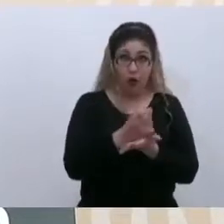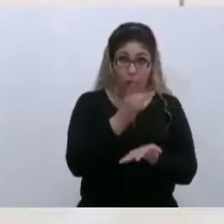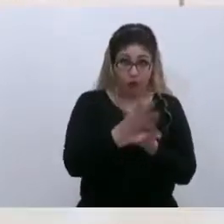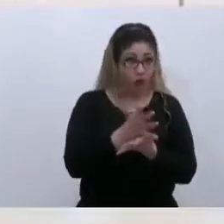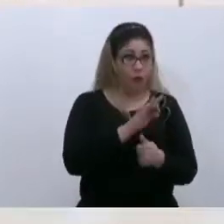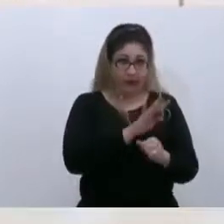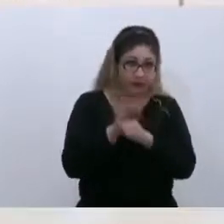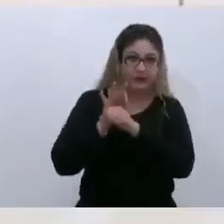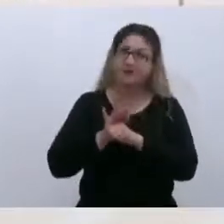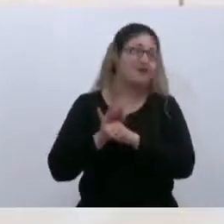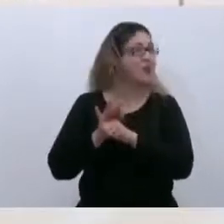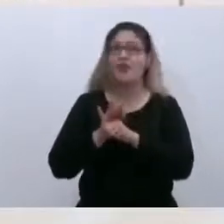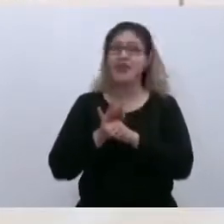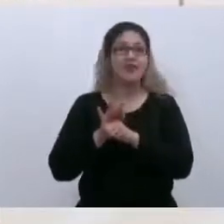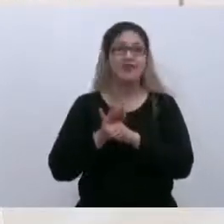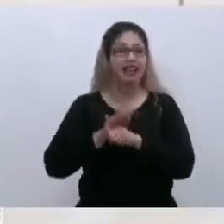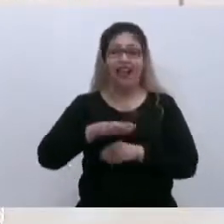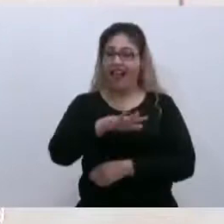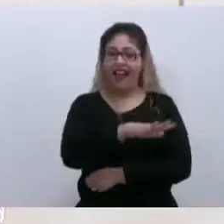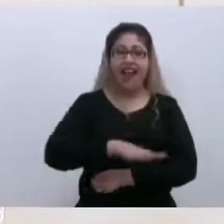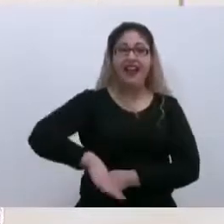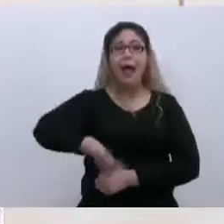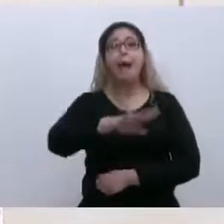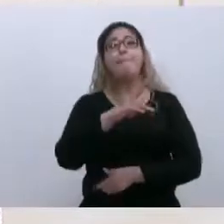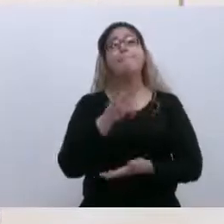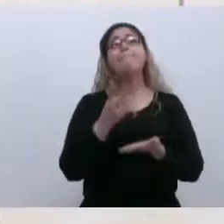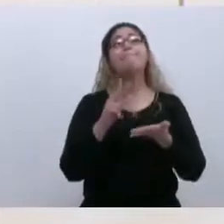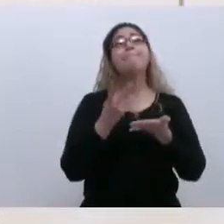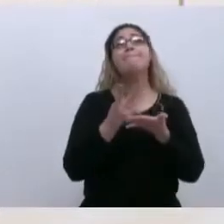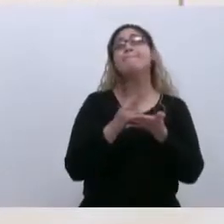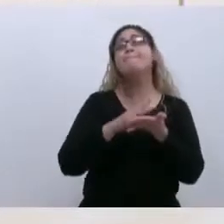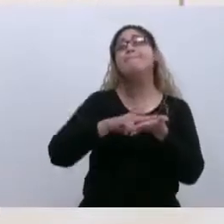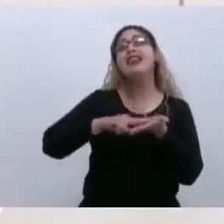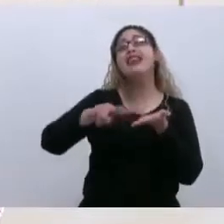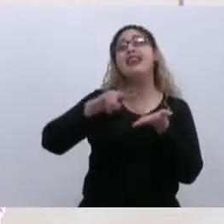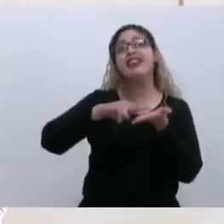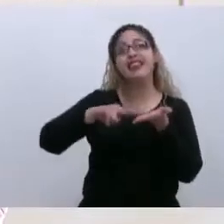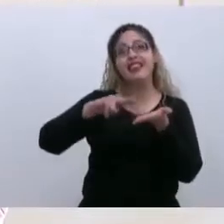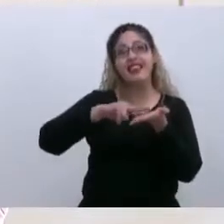nacional se están sembrando 1.000.000 de hectáreas.